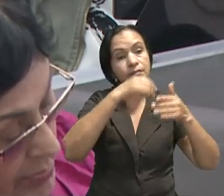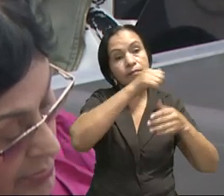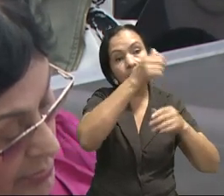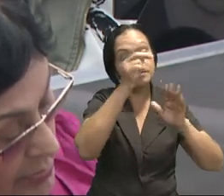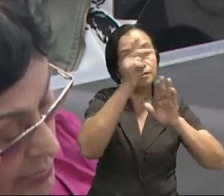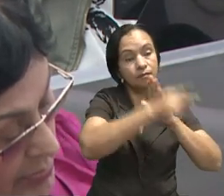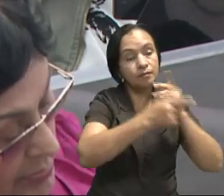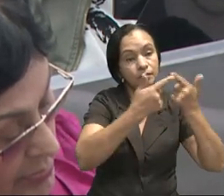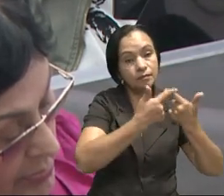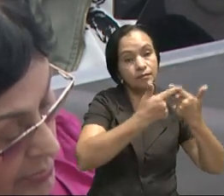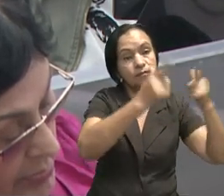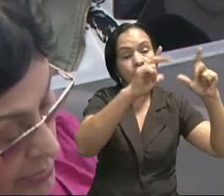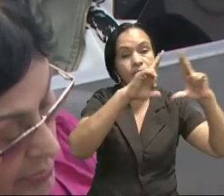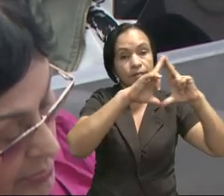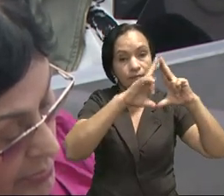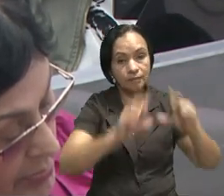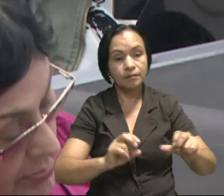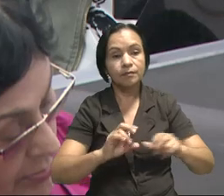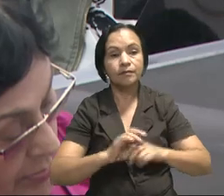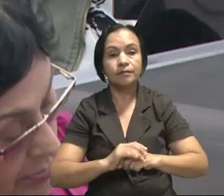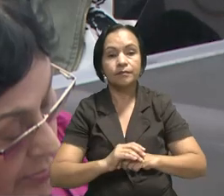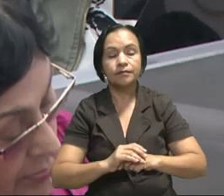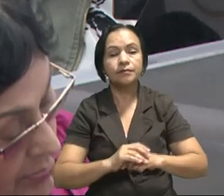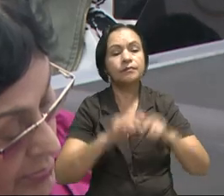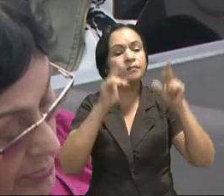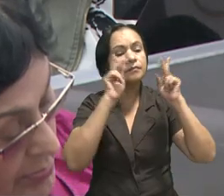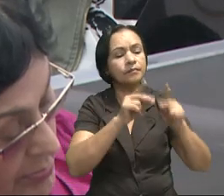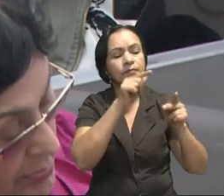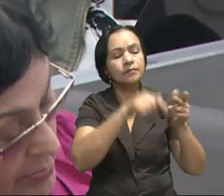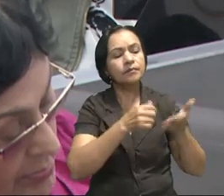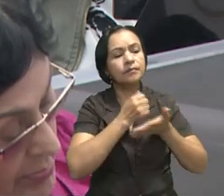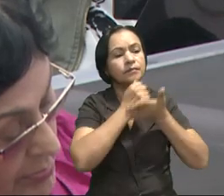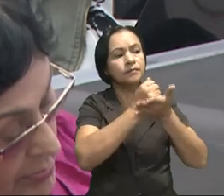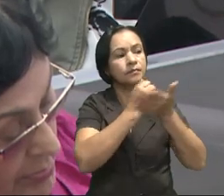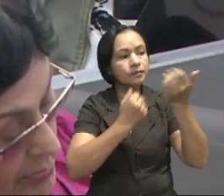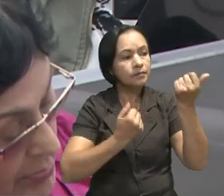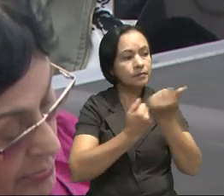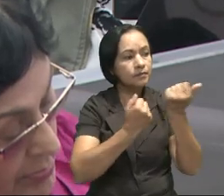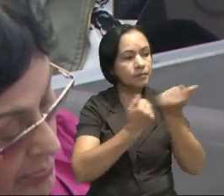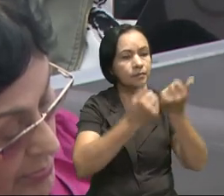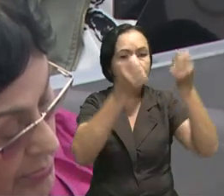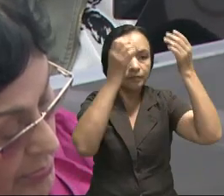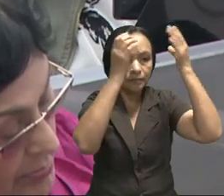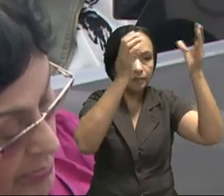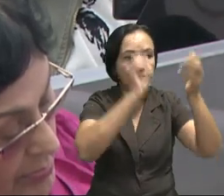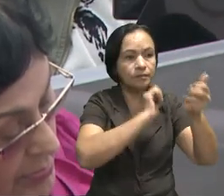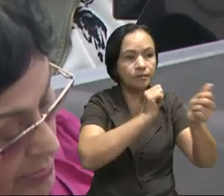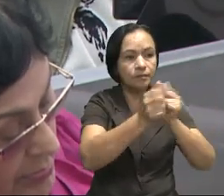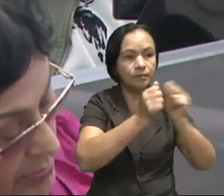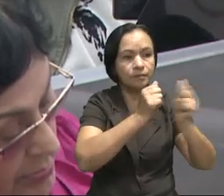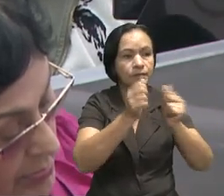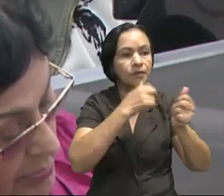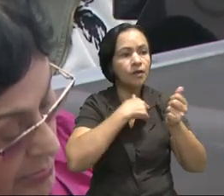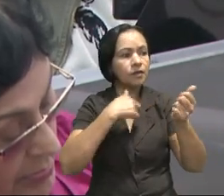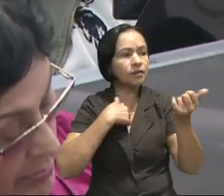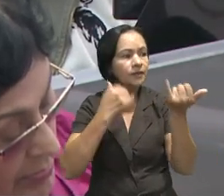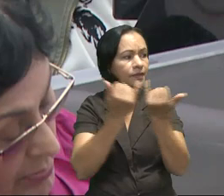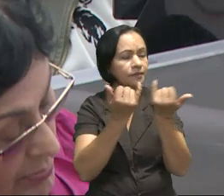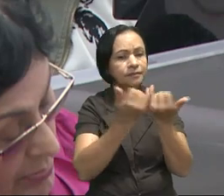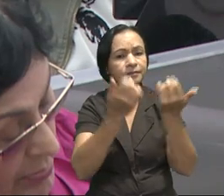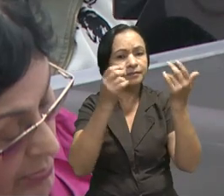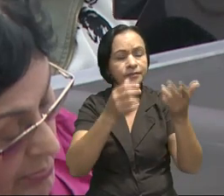la liberación nacional. A los que hayan contribuido con su aporte a la cultura, deporte, ciencia,